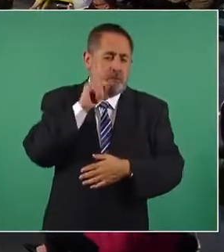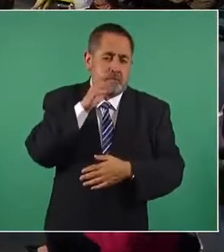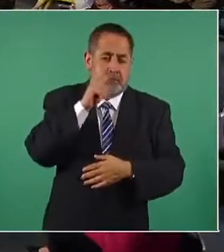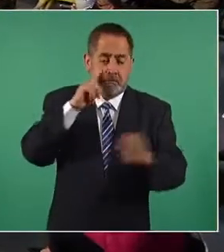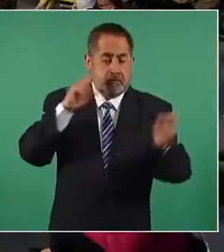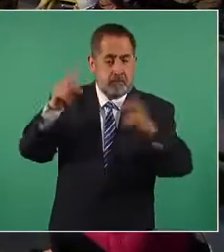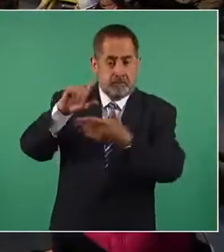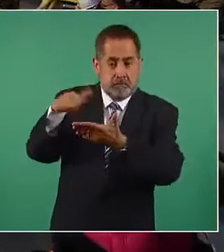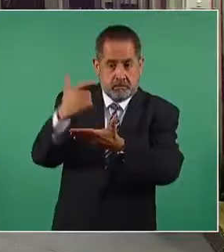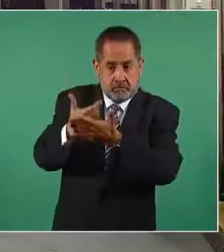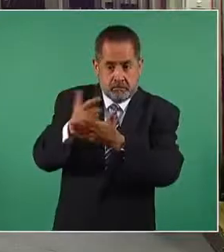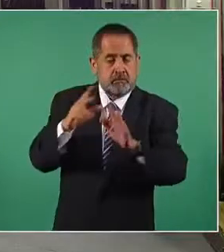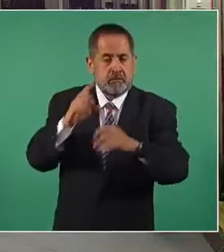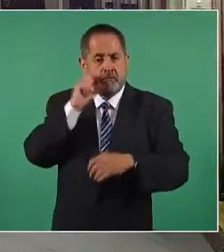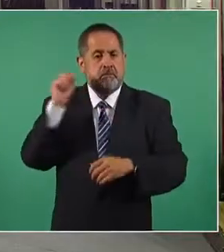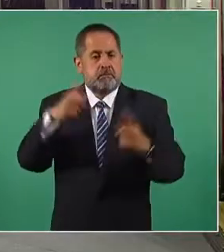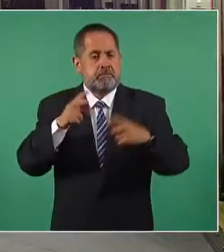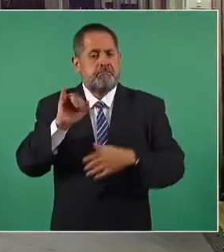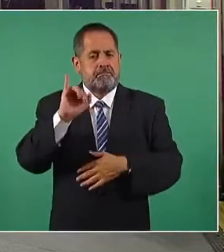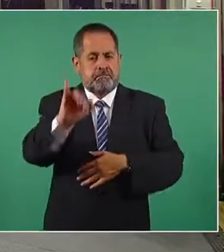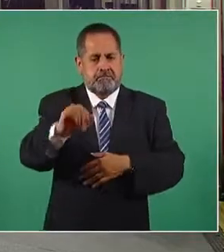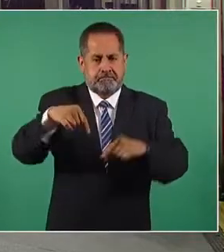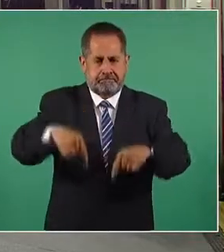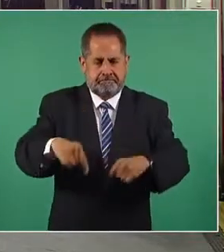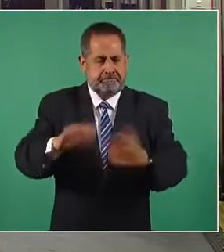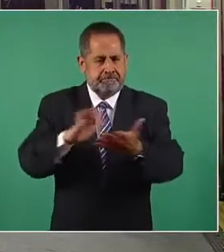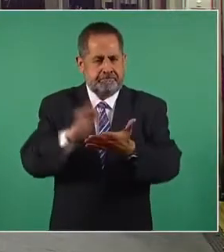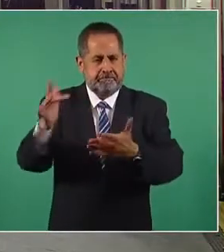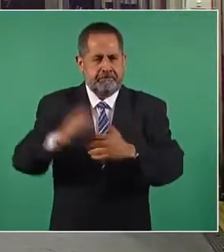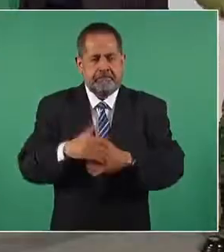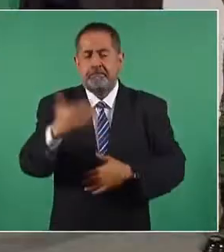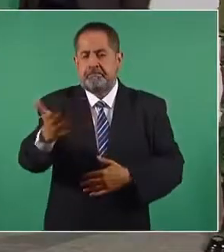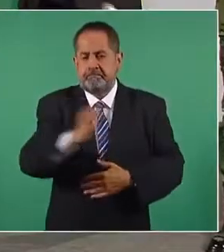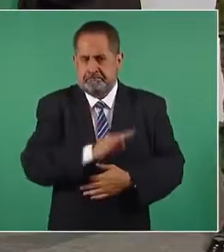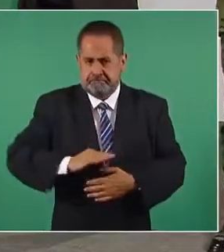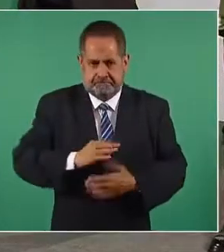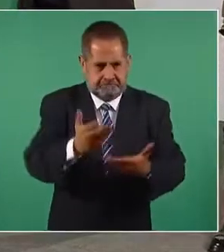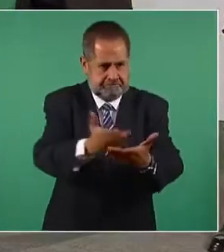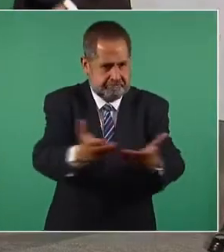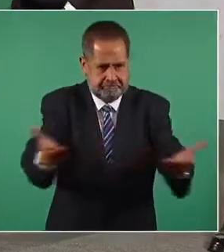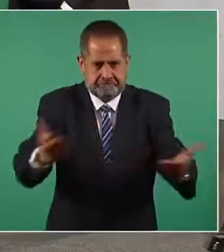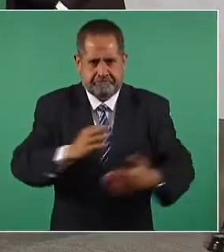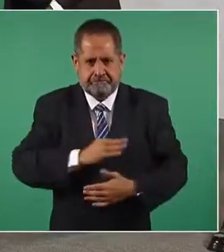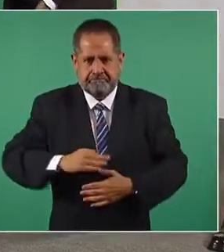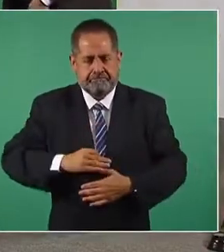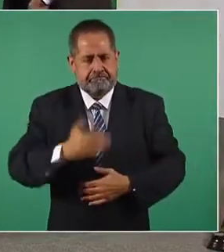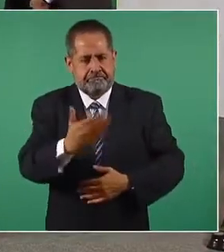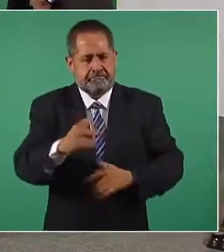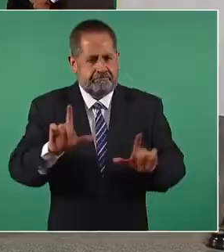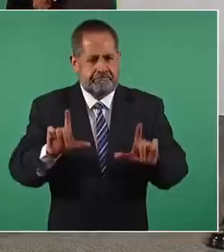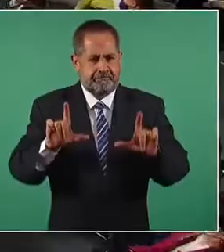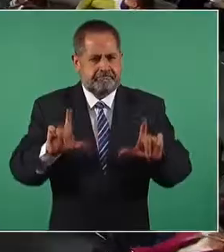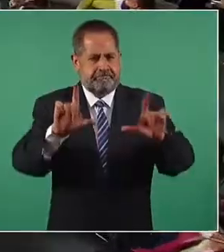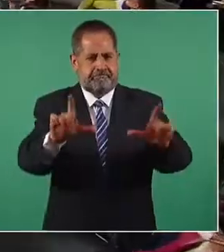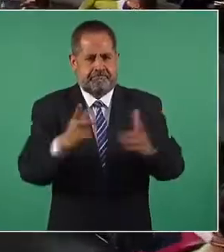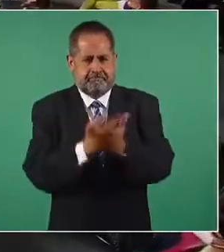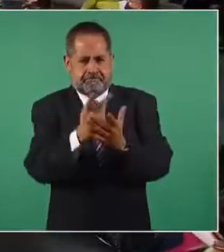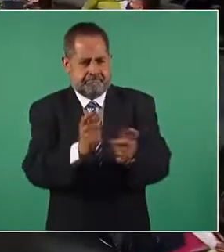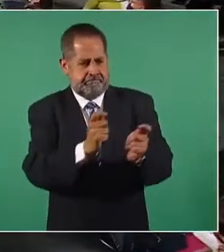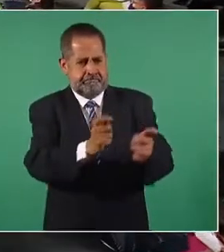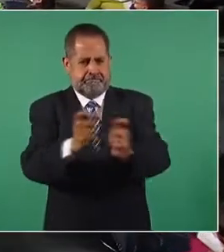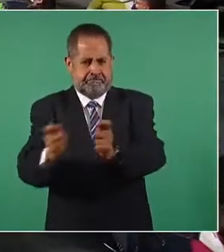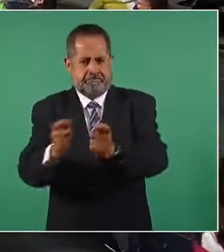en Jalapa, pasado mañana estamos aquí. Muchas gracias y felicidades a quienes recibieron